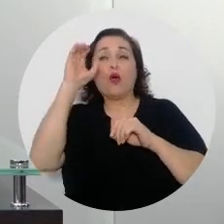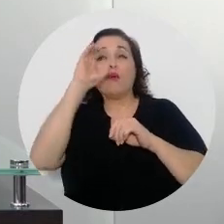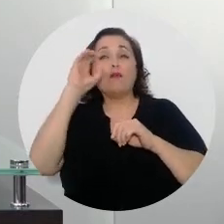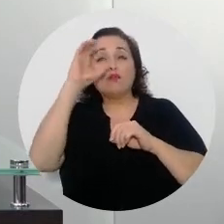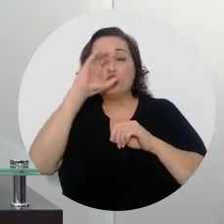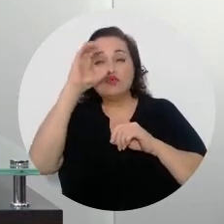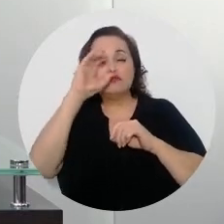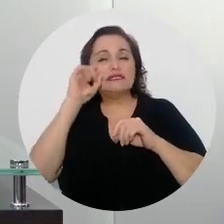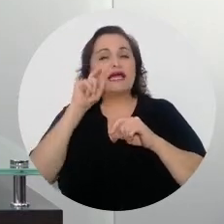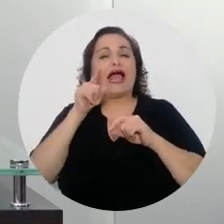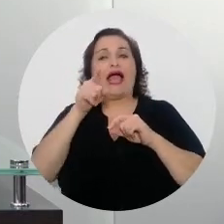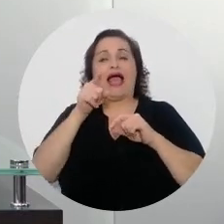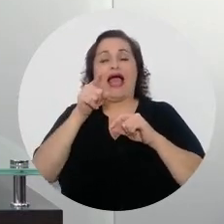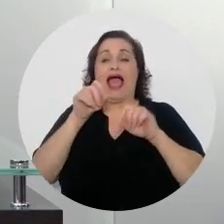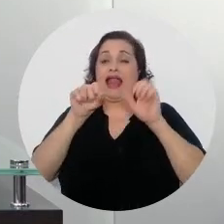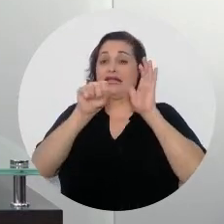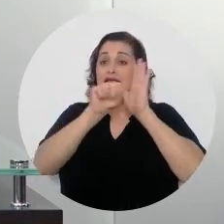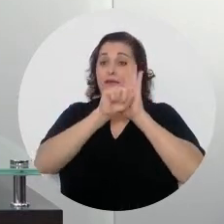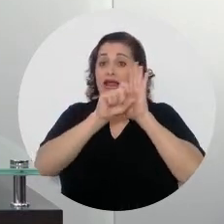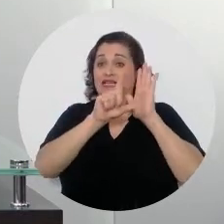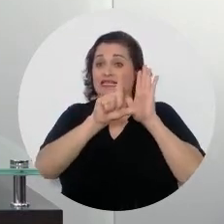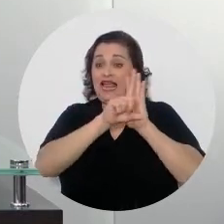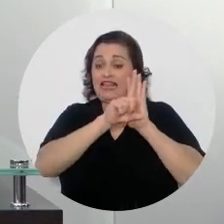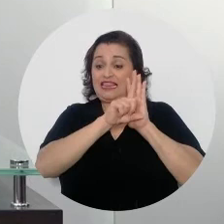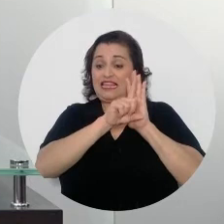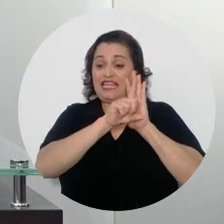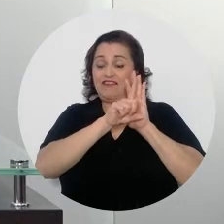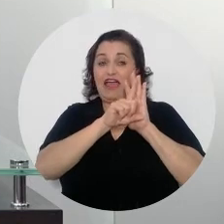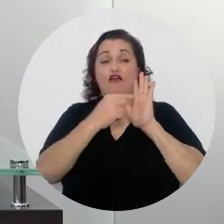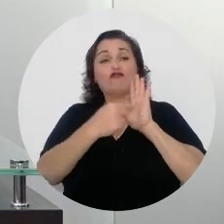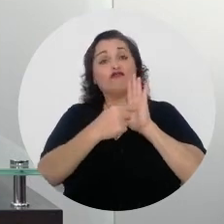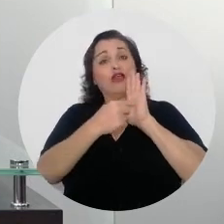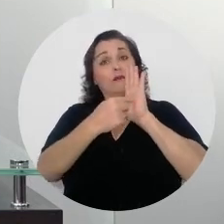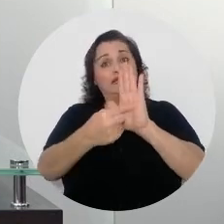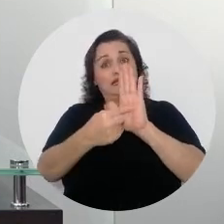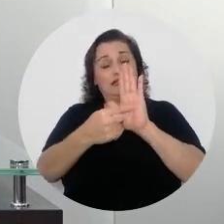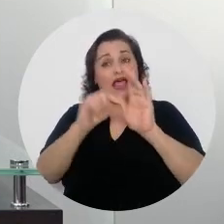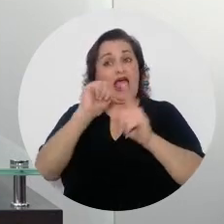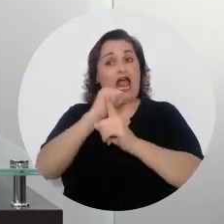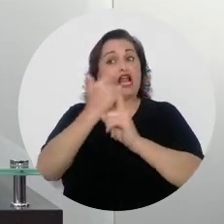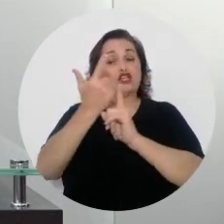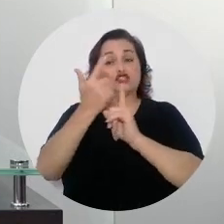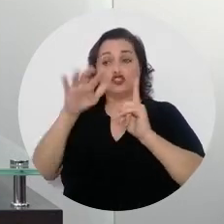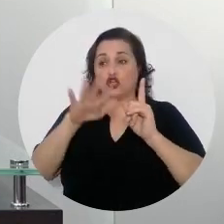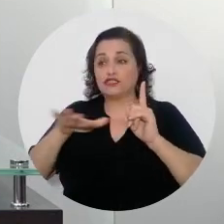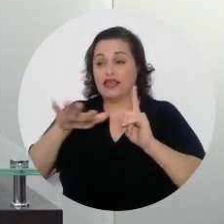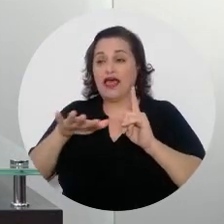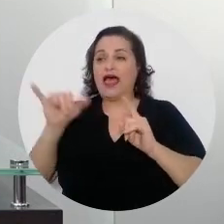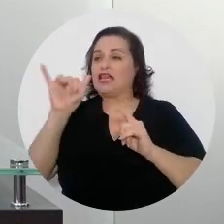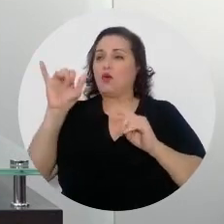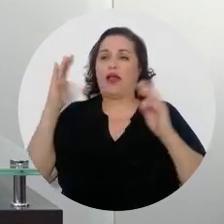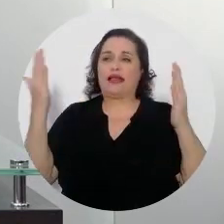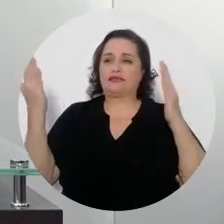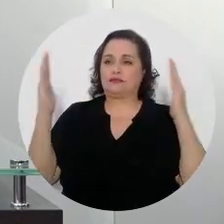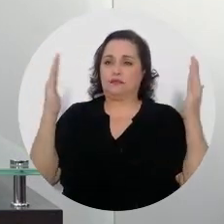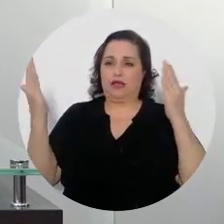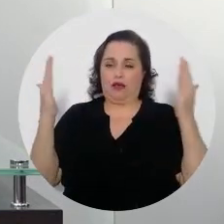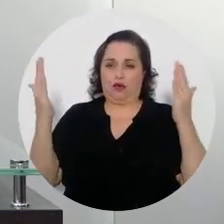se busque que en la Asamblea Legislativa esté representada la sociedad como un